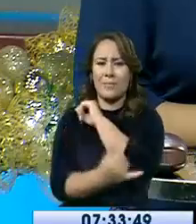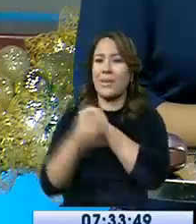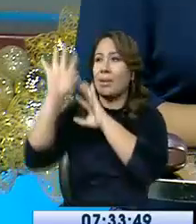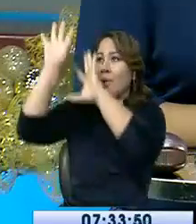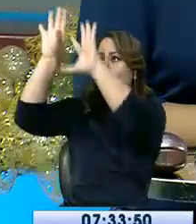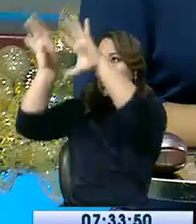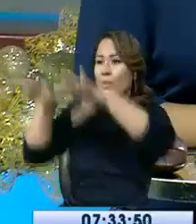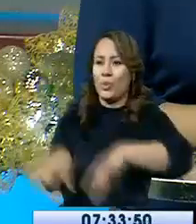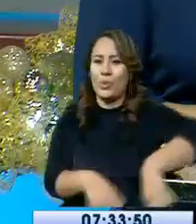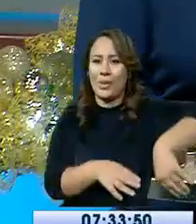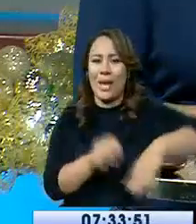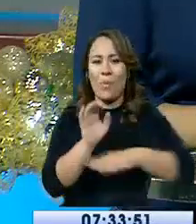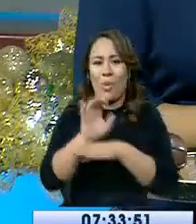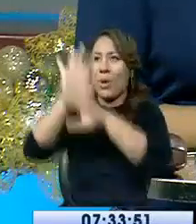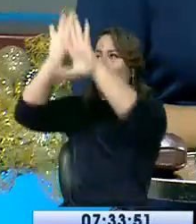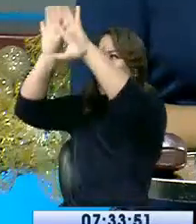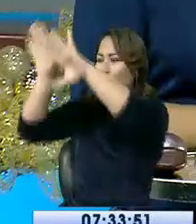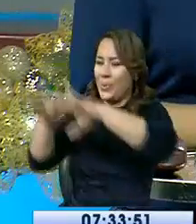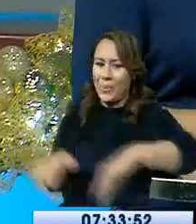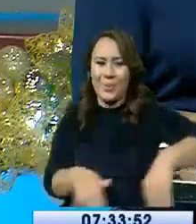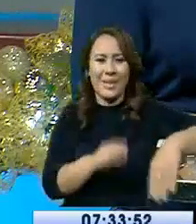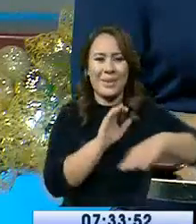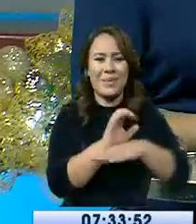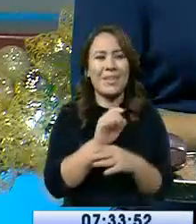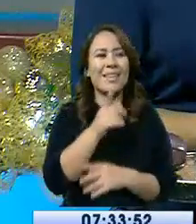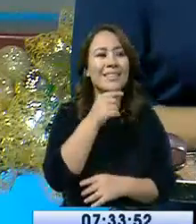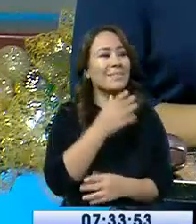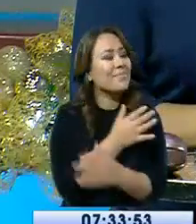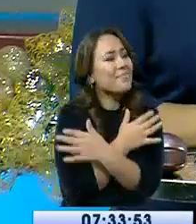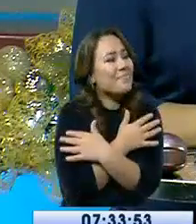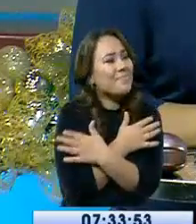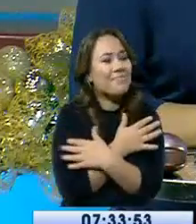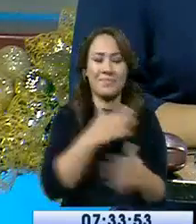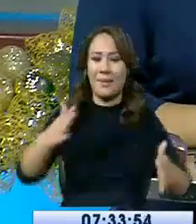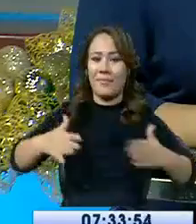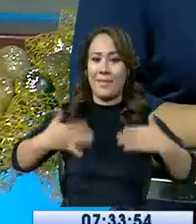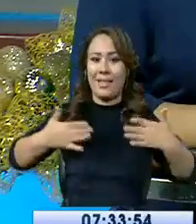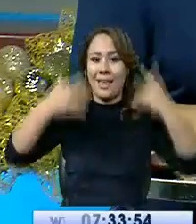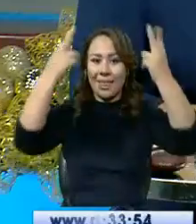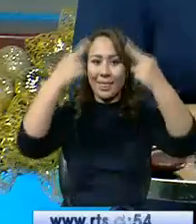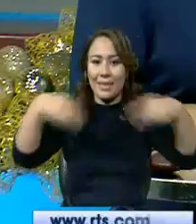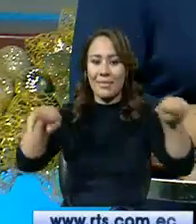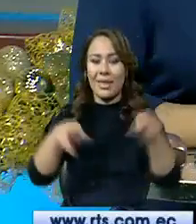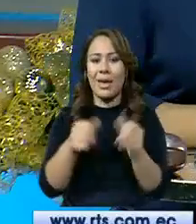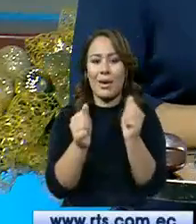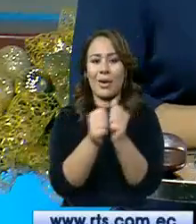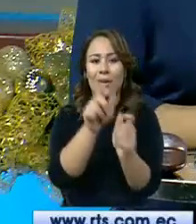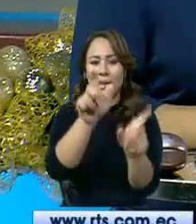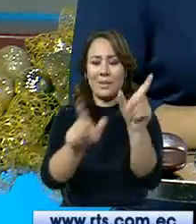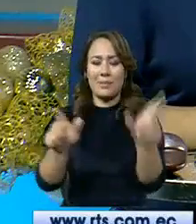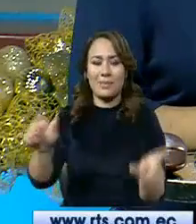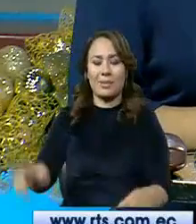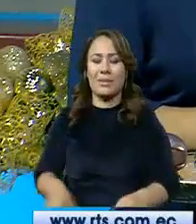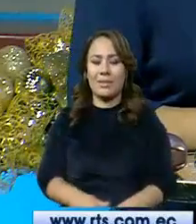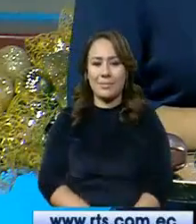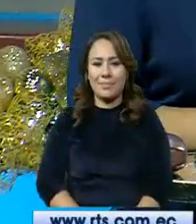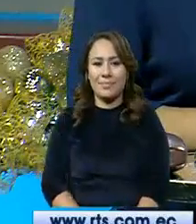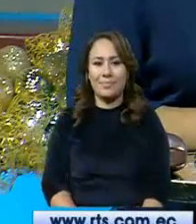ecuatorianos provenientes de diversas partes del mundo, quienes llegaron para festejar Navidad y fin de año junto a los suyos.